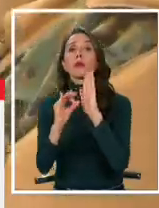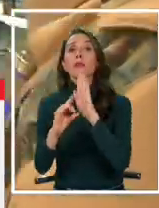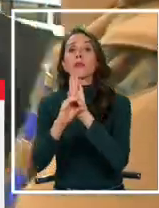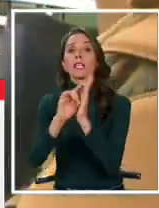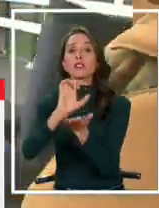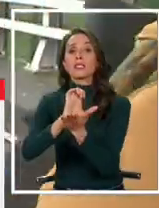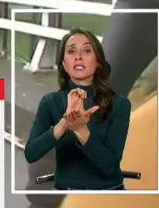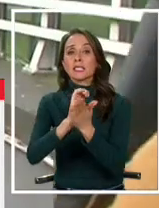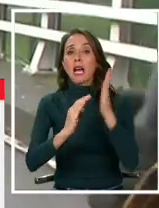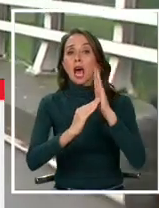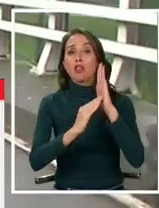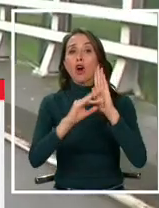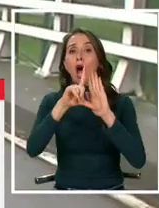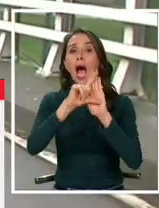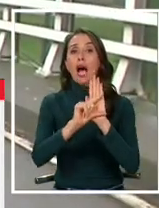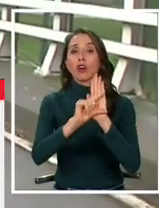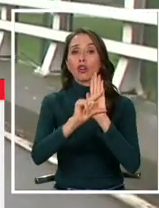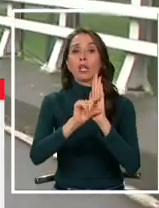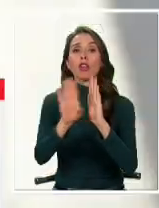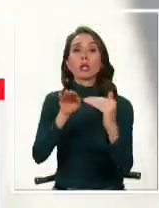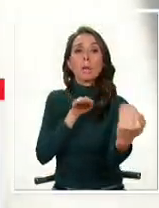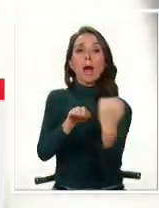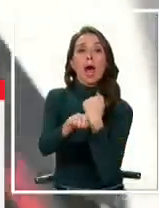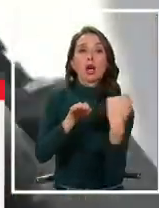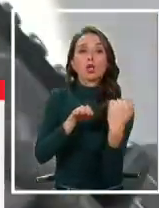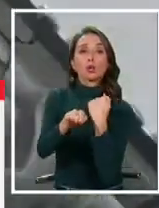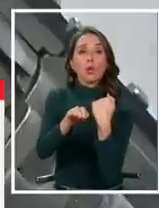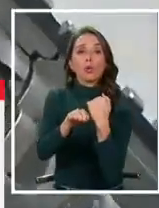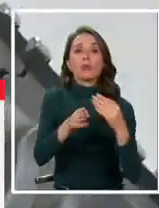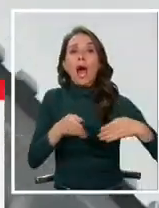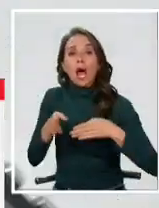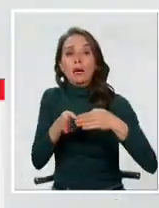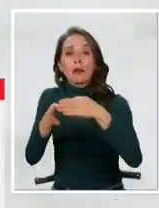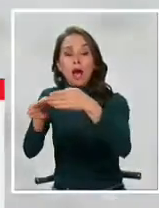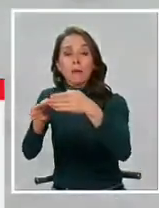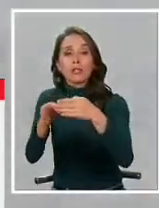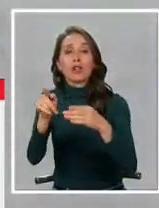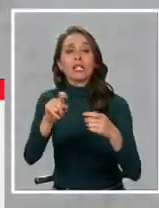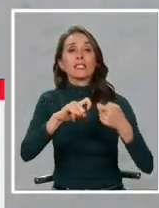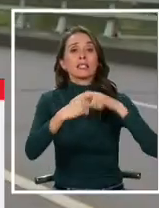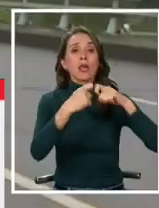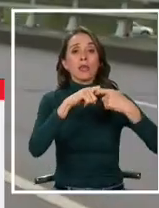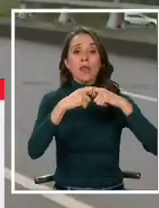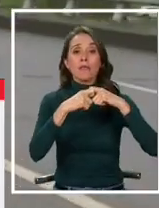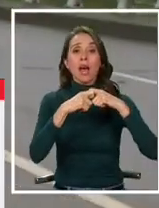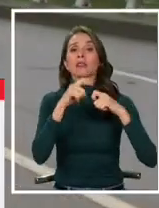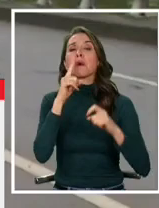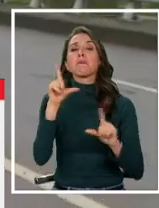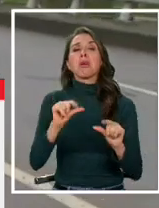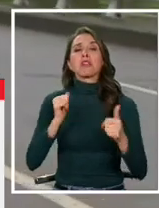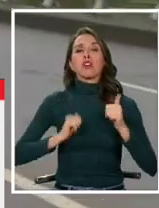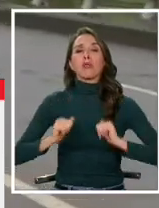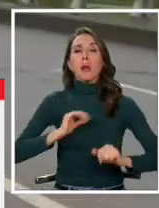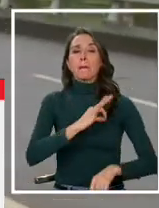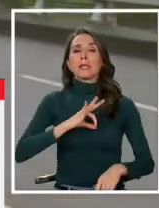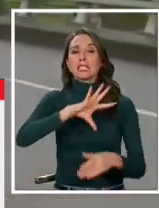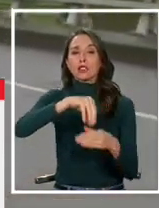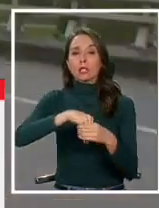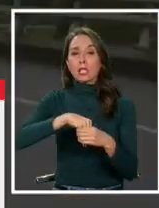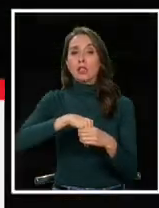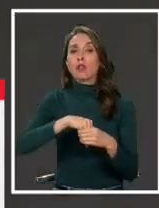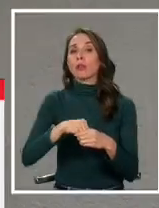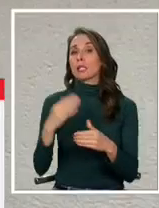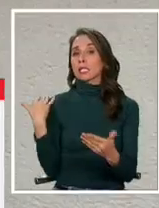excepción acotado a las rutas y carreteras debate que des dramatizo interior a 10 días del inicio de la